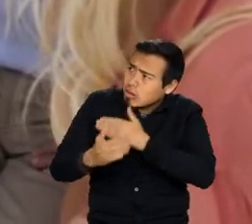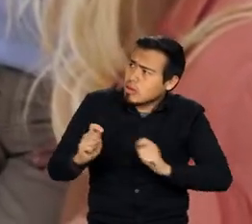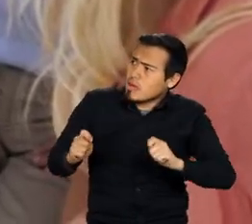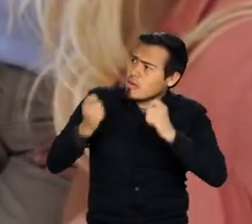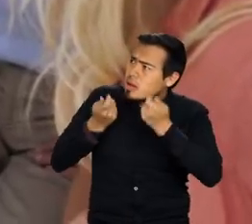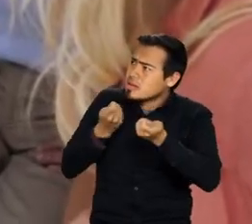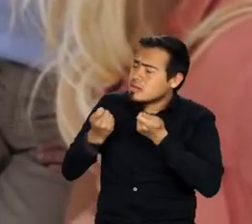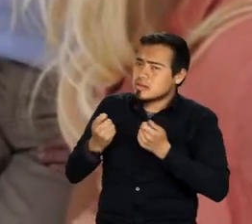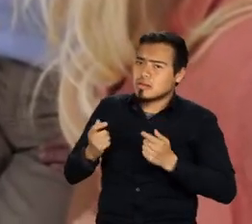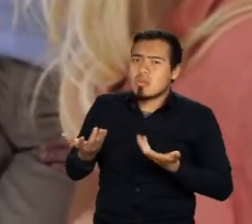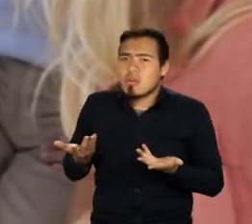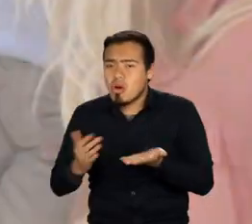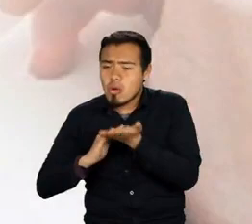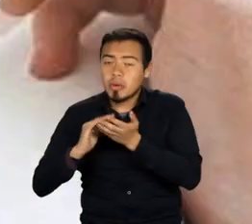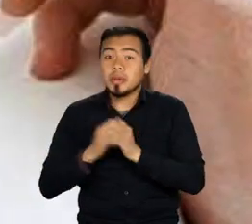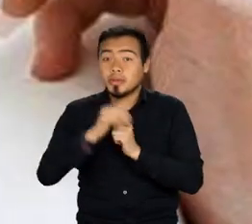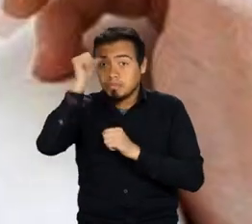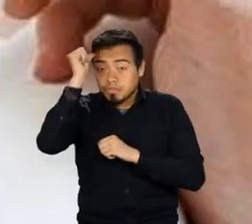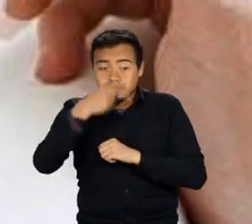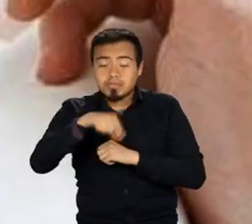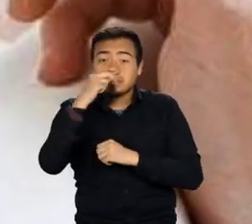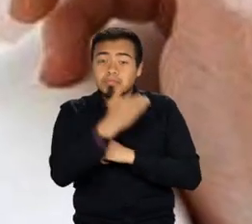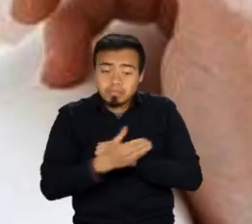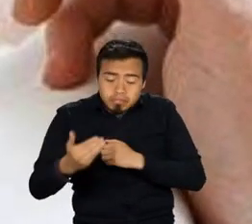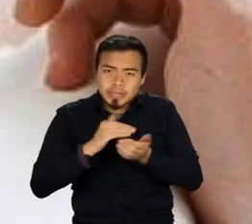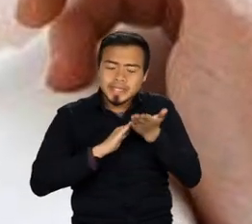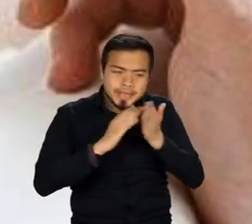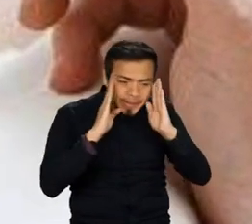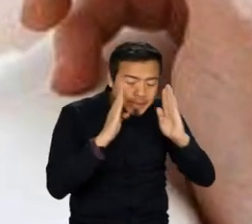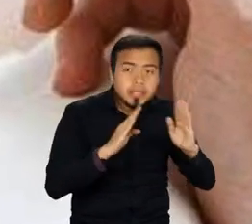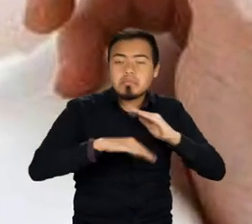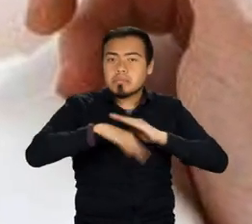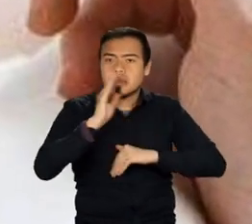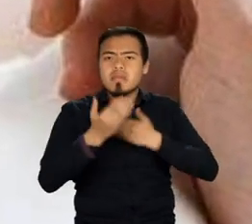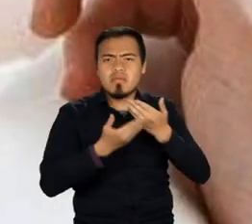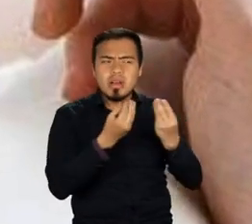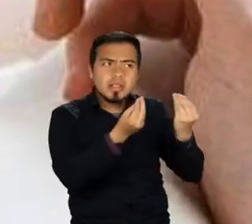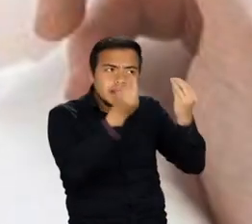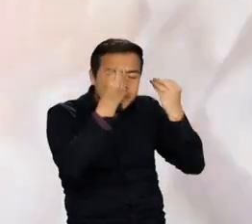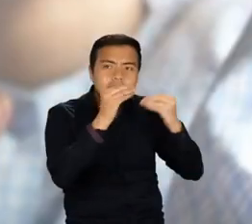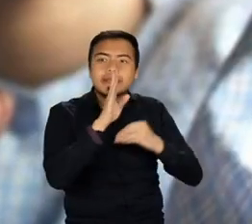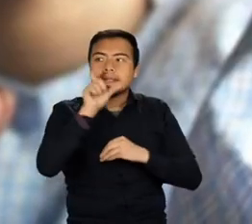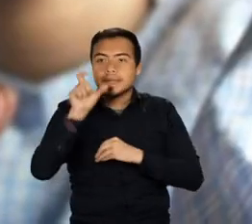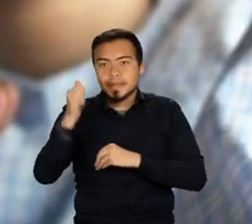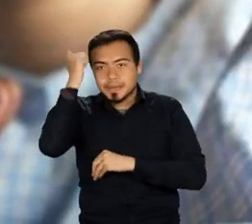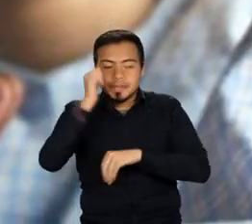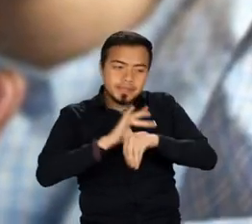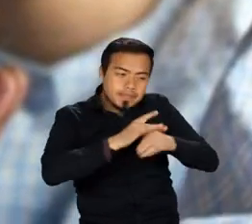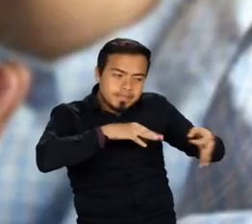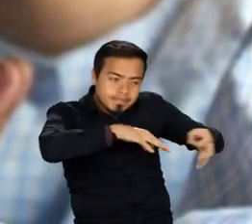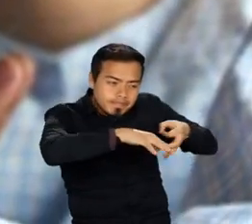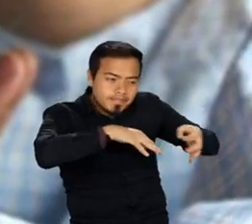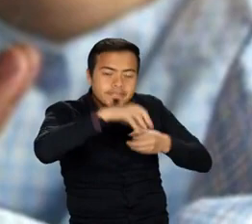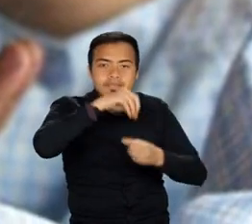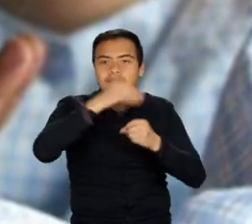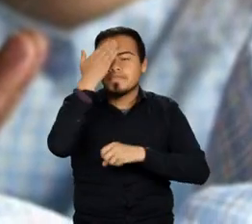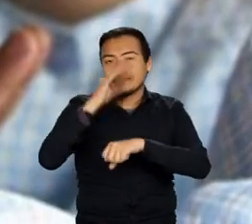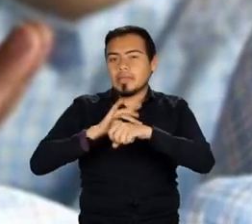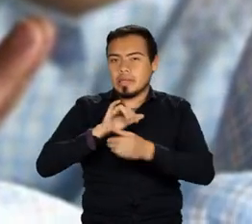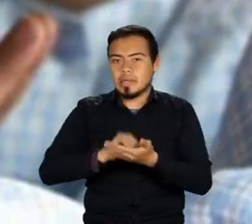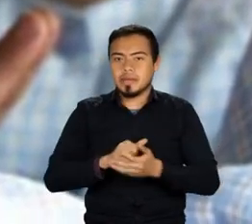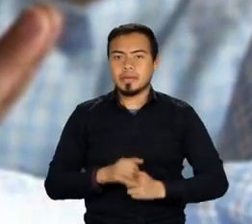que el médico conoce mejor la situación del niño y es la persona más indicada para explicarle a él y a usted dichos datos.